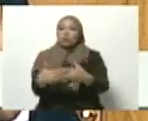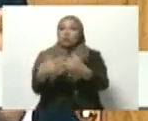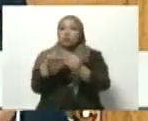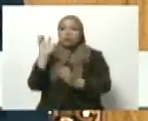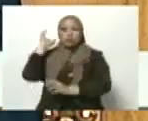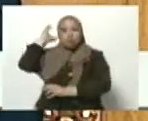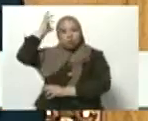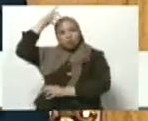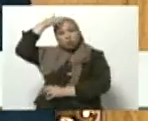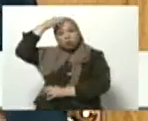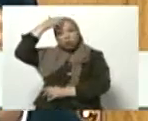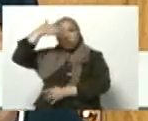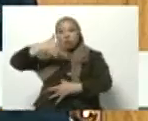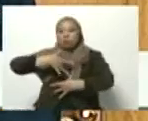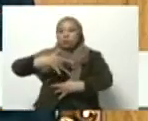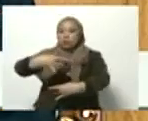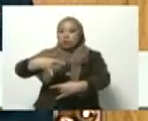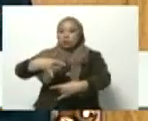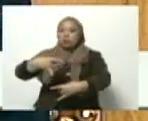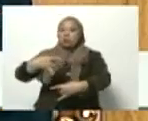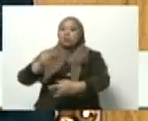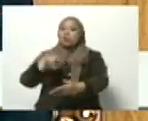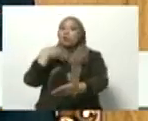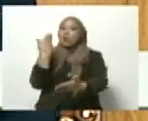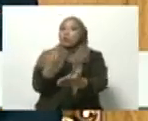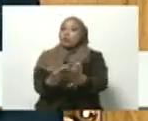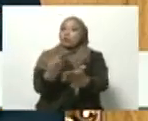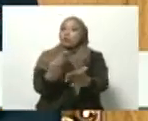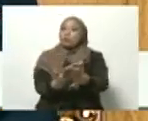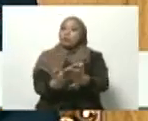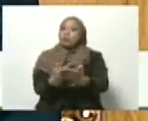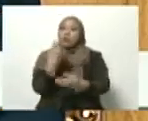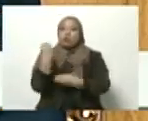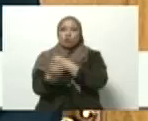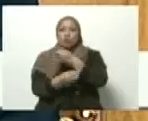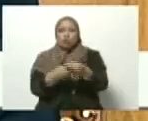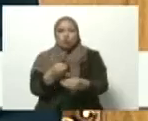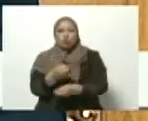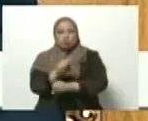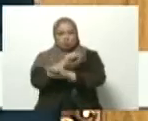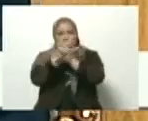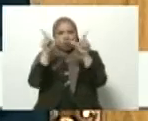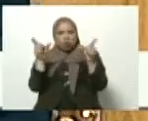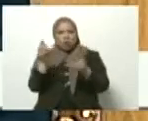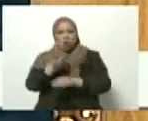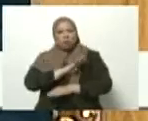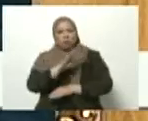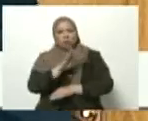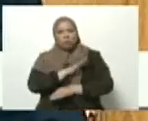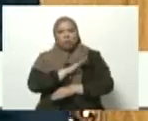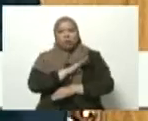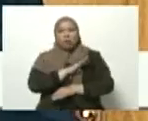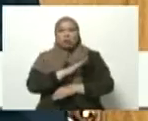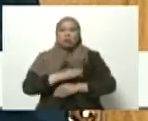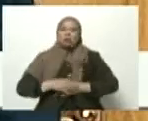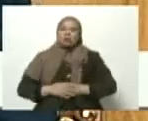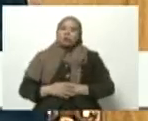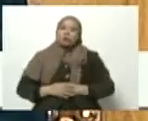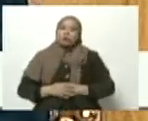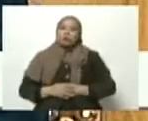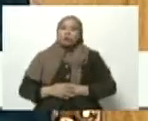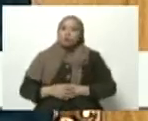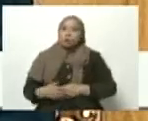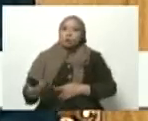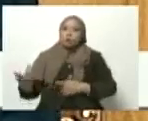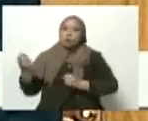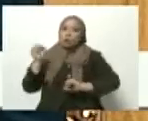uno de los ángulos interesantes del testimonio de expert es el siguiente: cómo se envenenan ellos otra vez con su propia propaganda. Para meterle presión